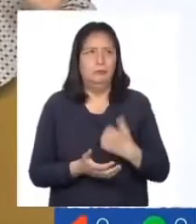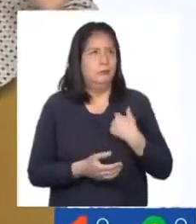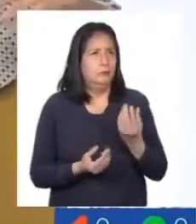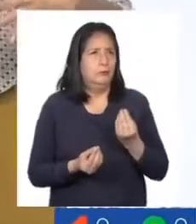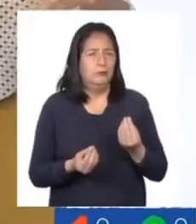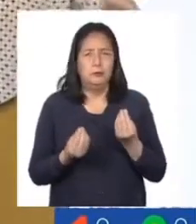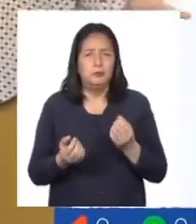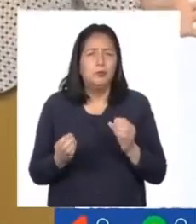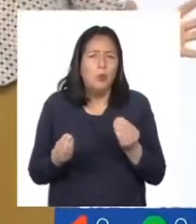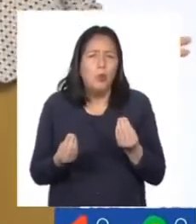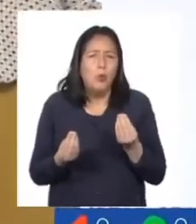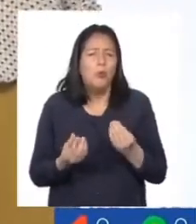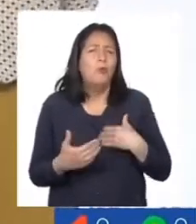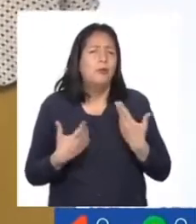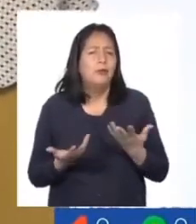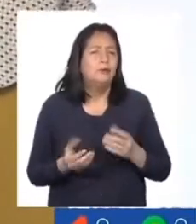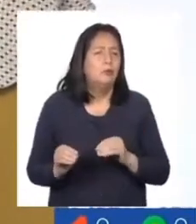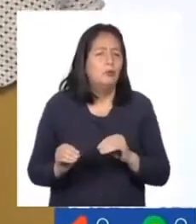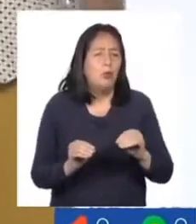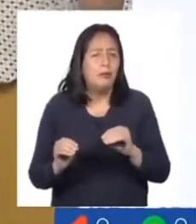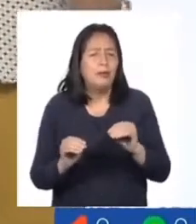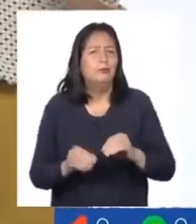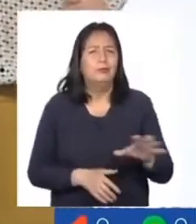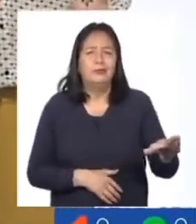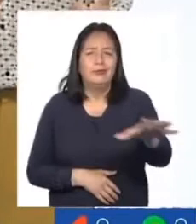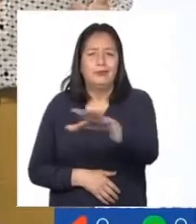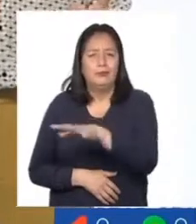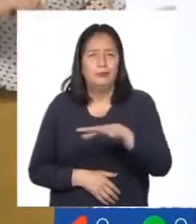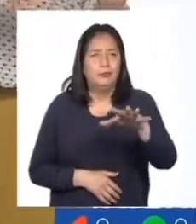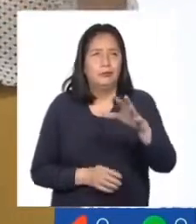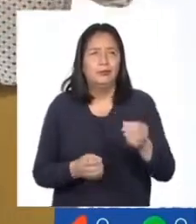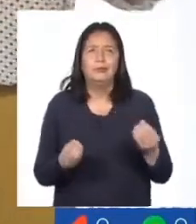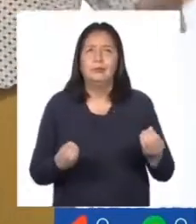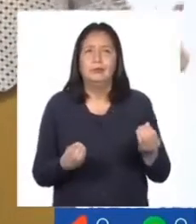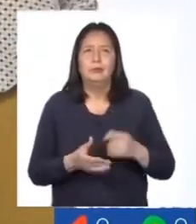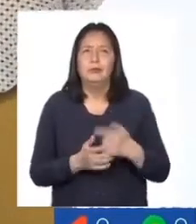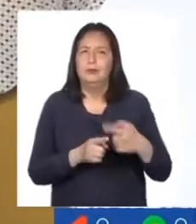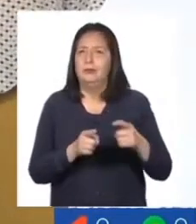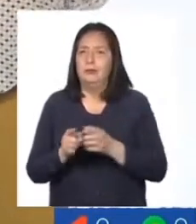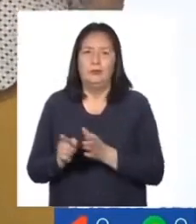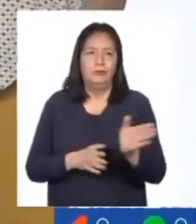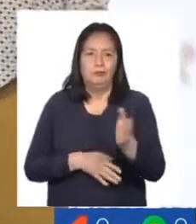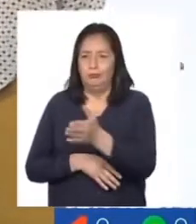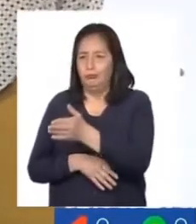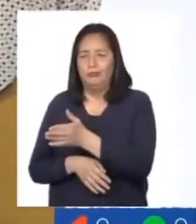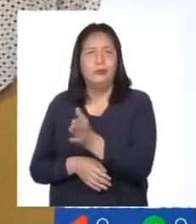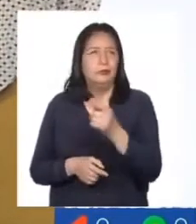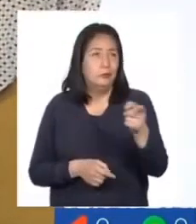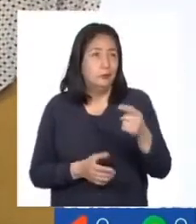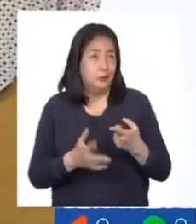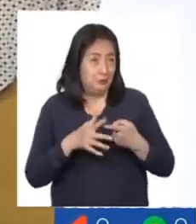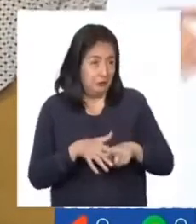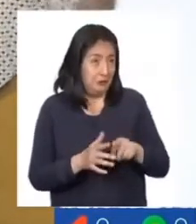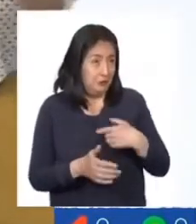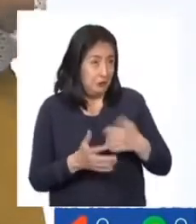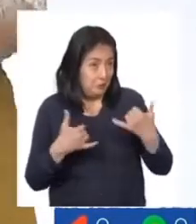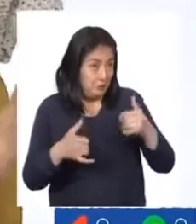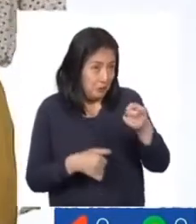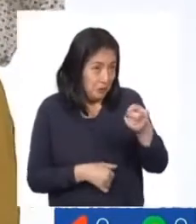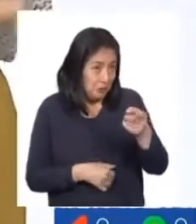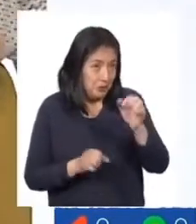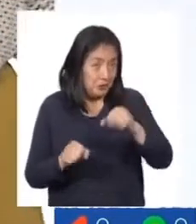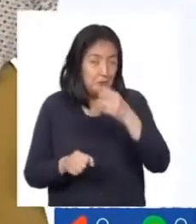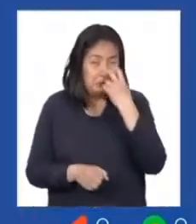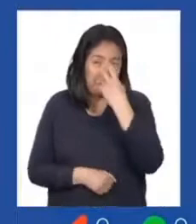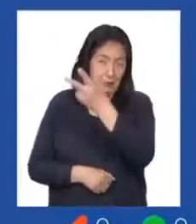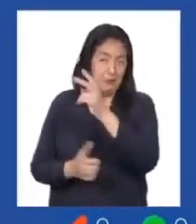nuestras posibilidades de movimiento en el espacio total, desplazándonos en muchas direcciones. ¿Quieren comenzar a jugar? ¡Vamos